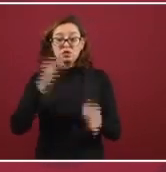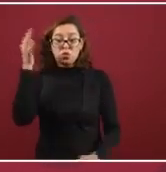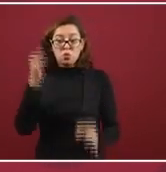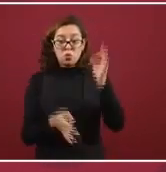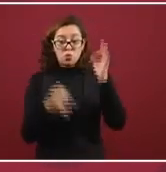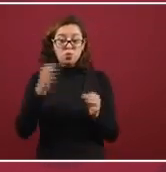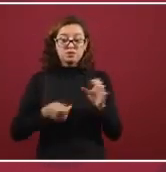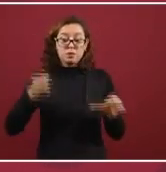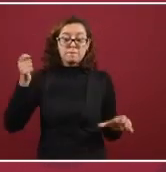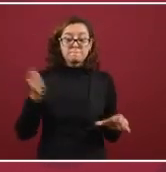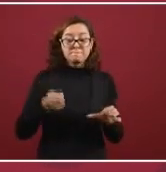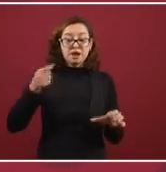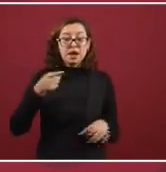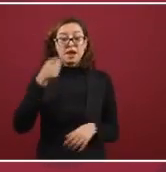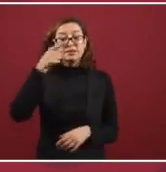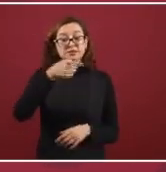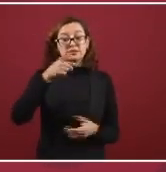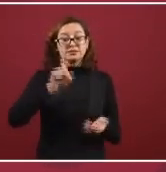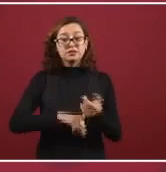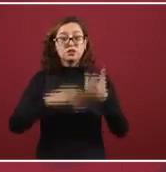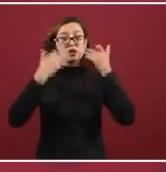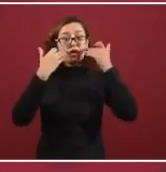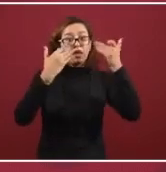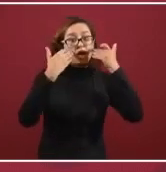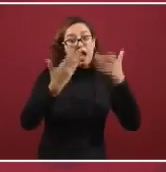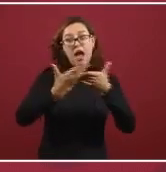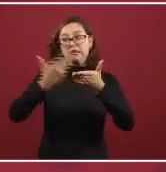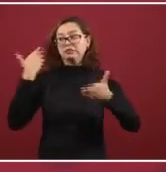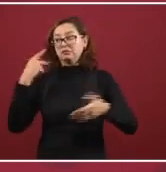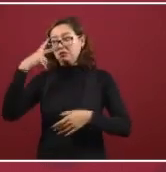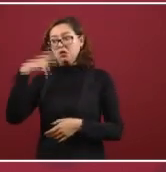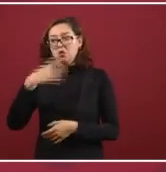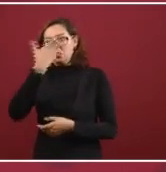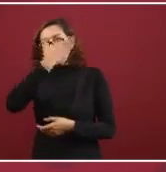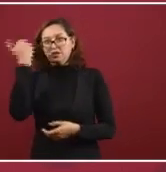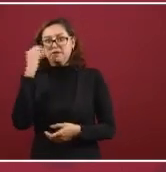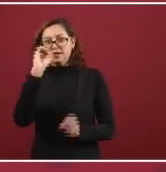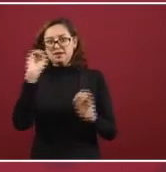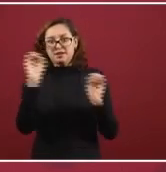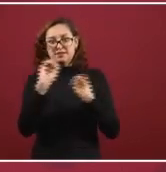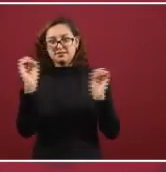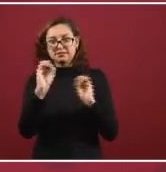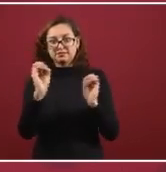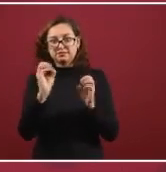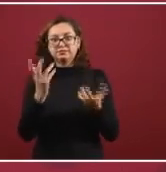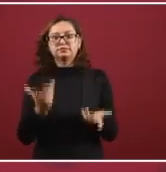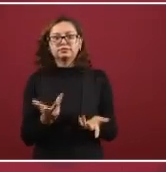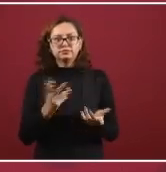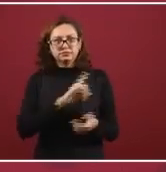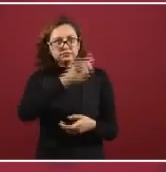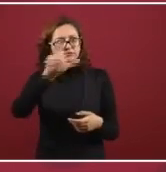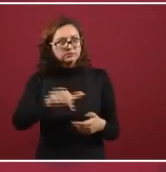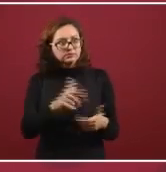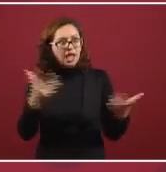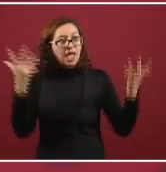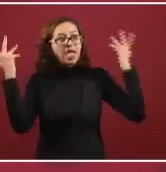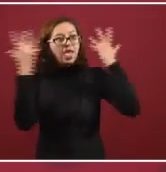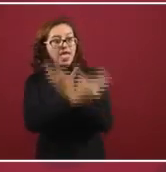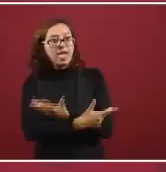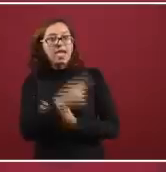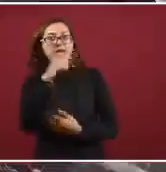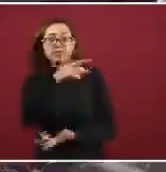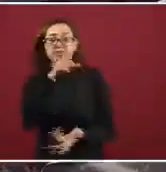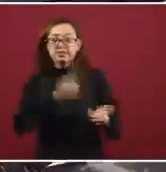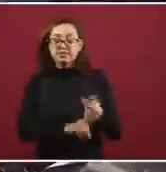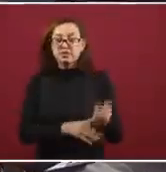los testimonios que están en ese juicio, que antes no los tenía el gobierno de México. O sea, lo que se desahogó en el juicio son